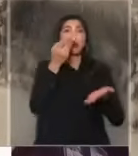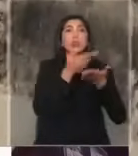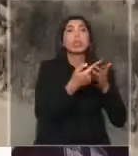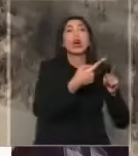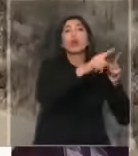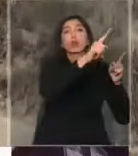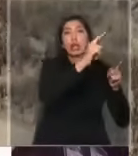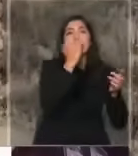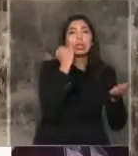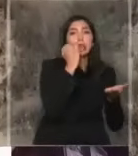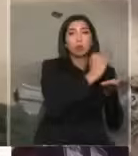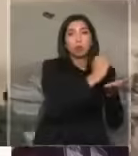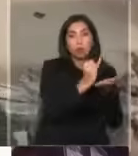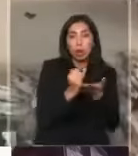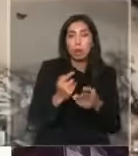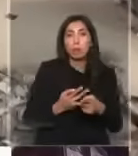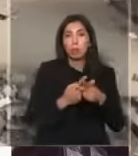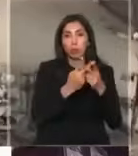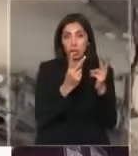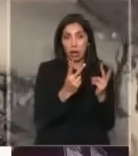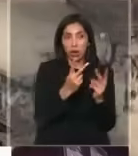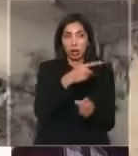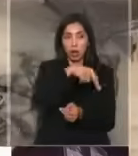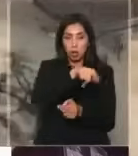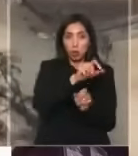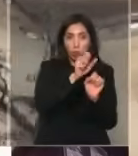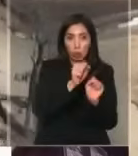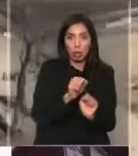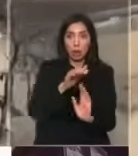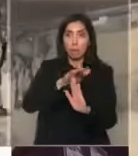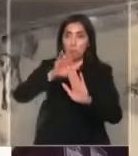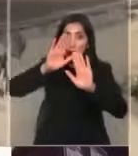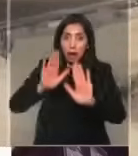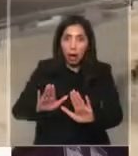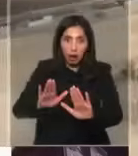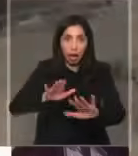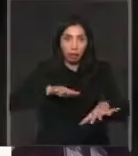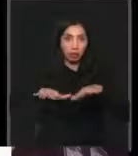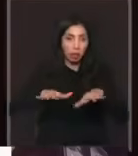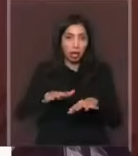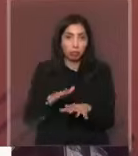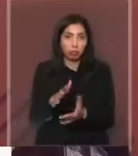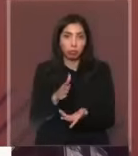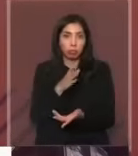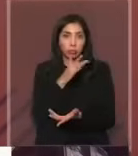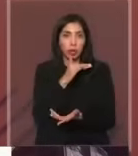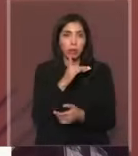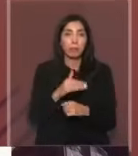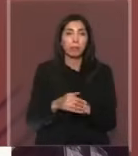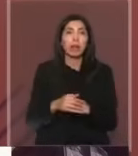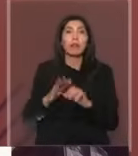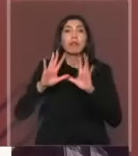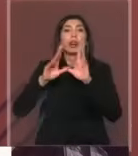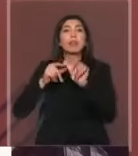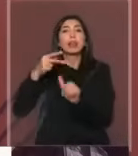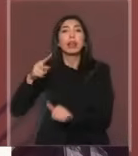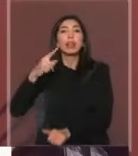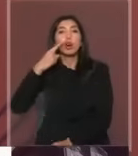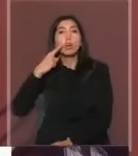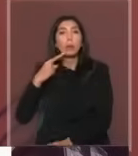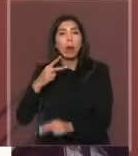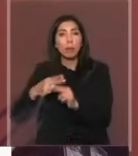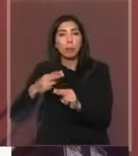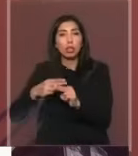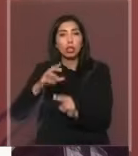públicas que puedan tener la potestad para frenar esta actividad irregular. La familia de Alejandro Correa mantiene